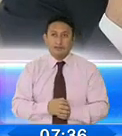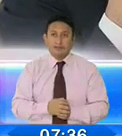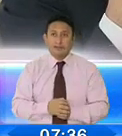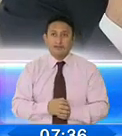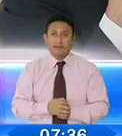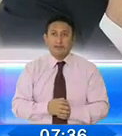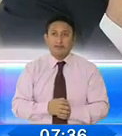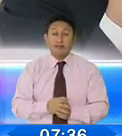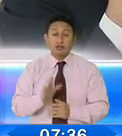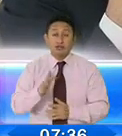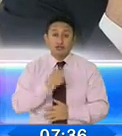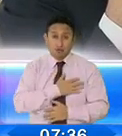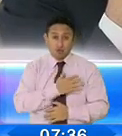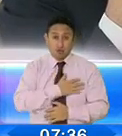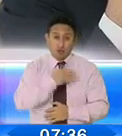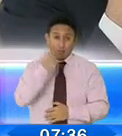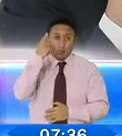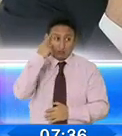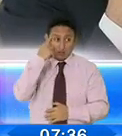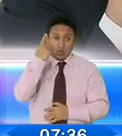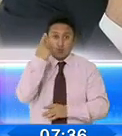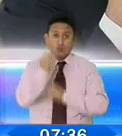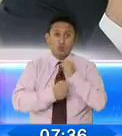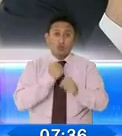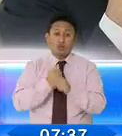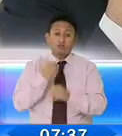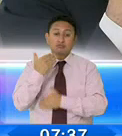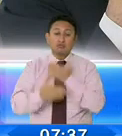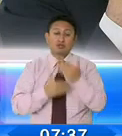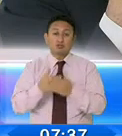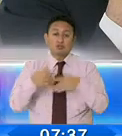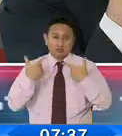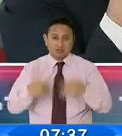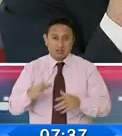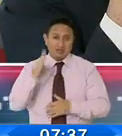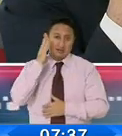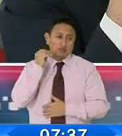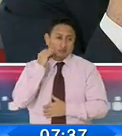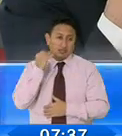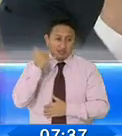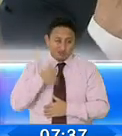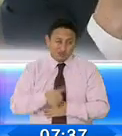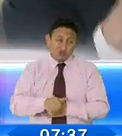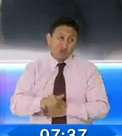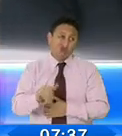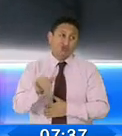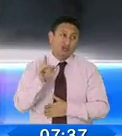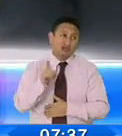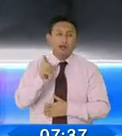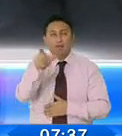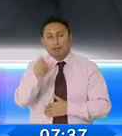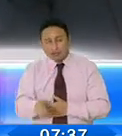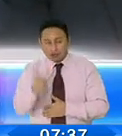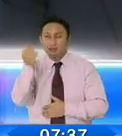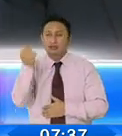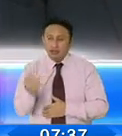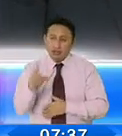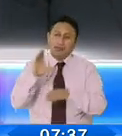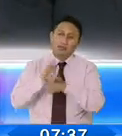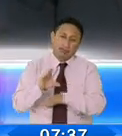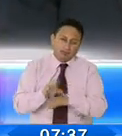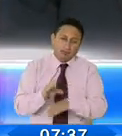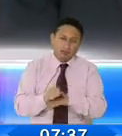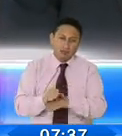Yo pienso que después de un año que ya hemos vivido esta experiencia, seguir hablando de concientización, seguir hablando de medidas